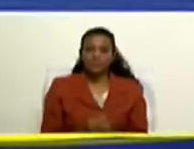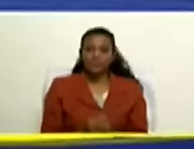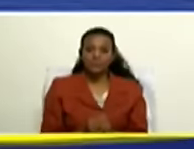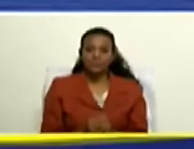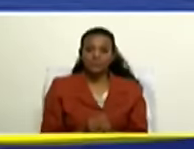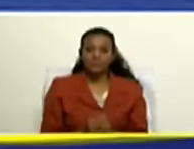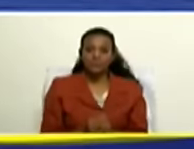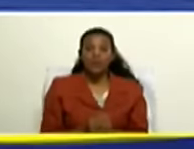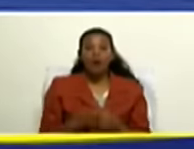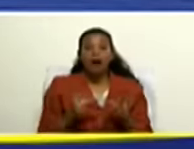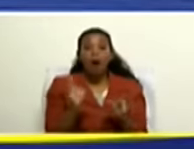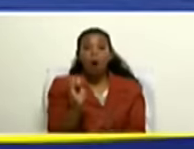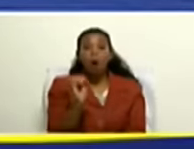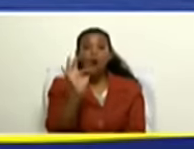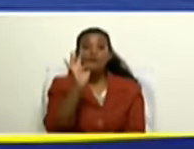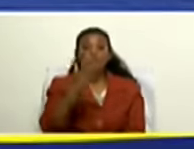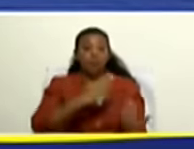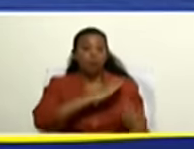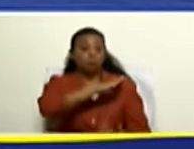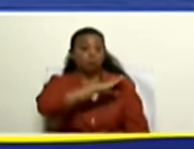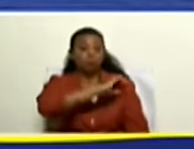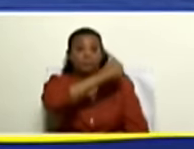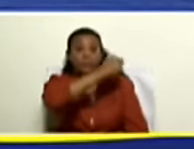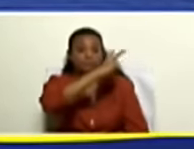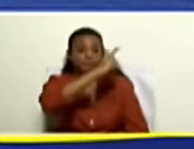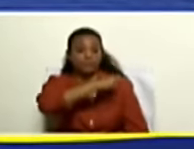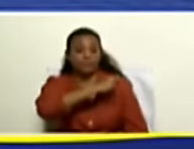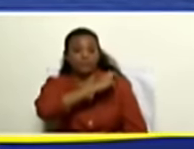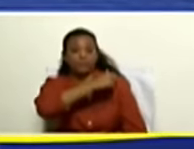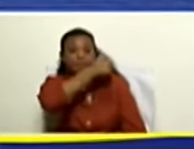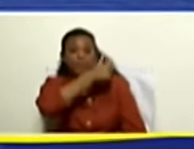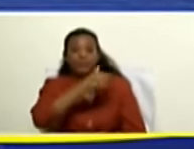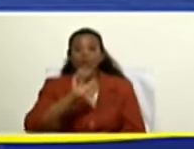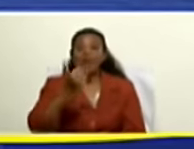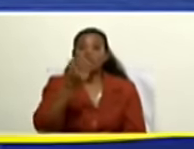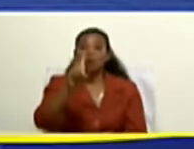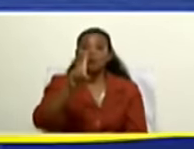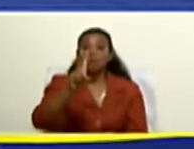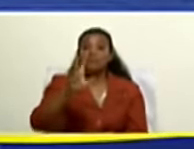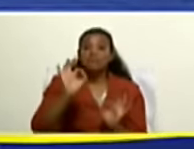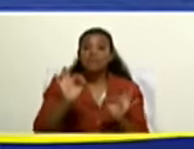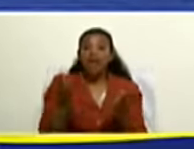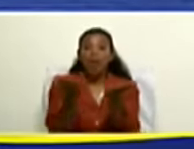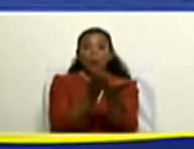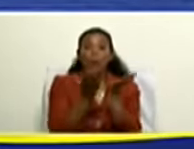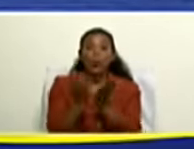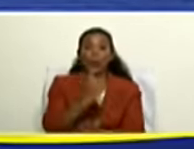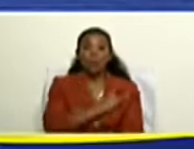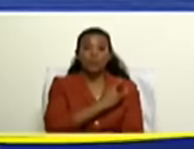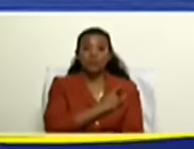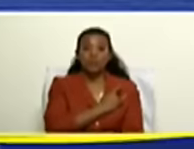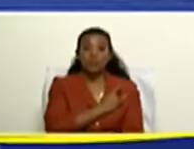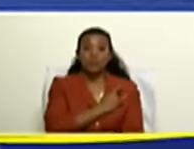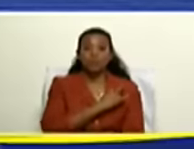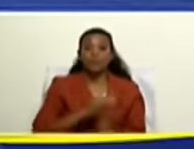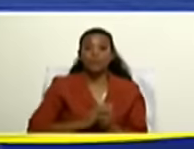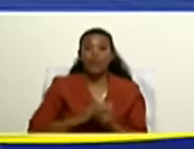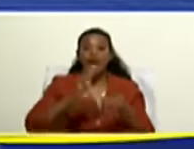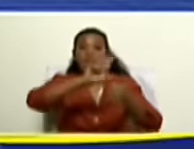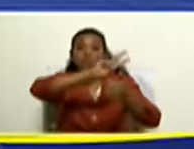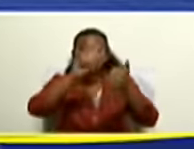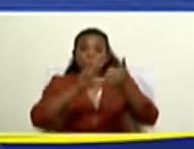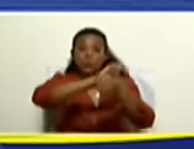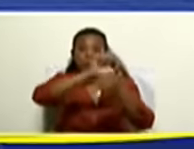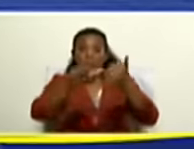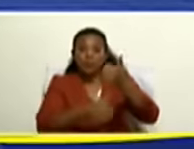a los oficiales de planta de las 12 academias, a sus